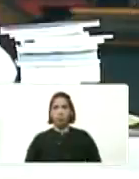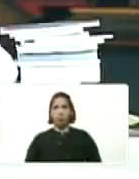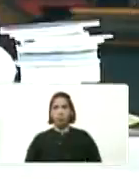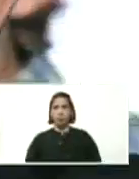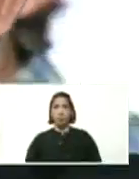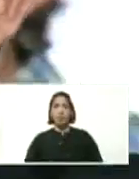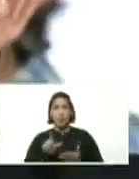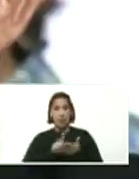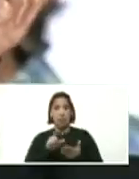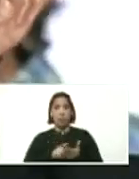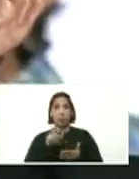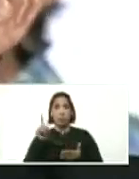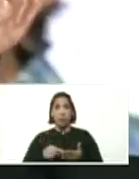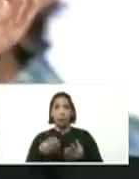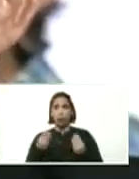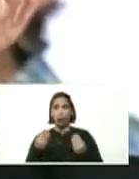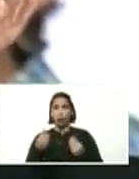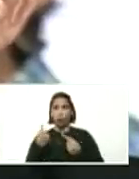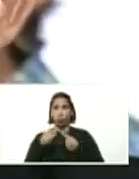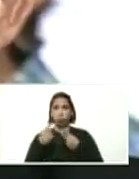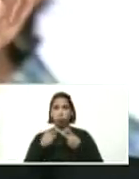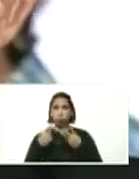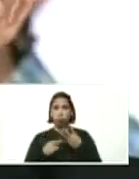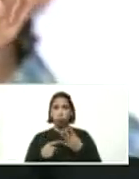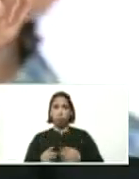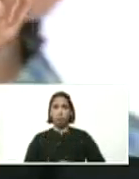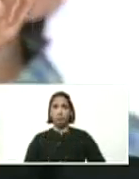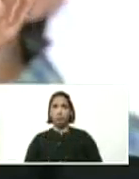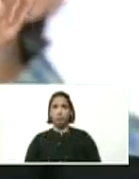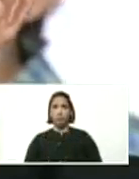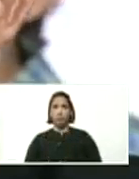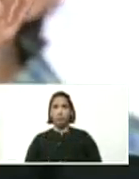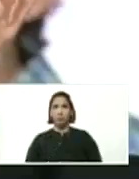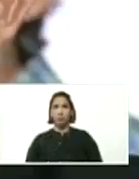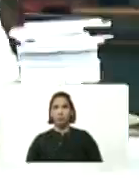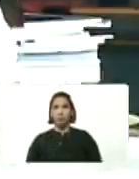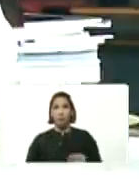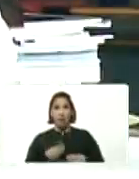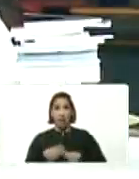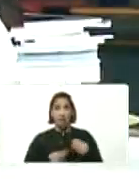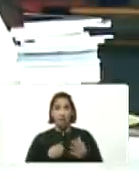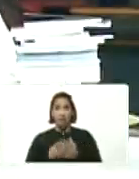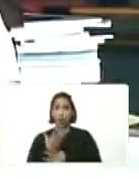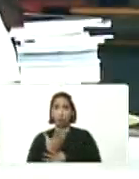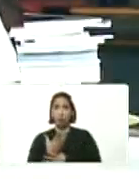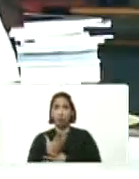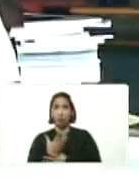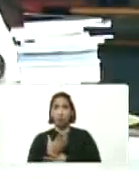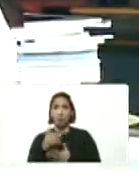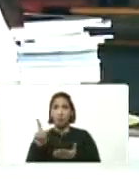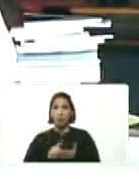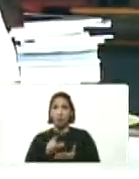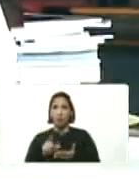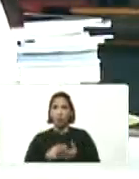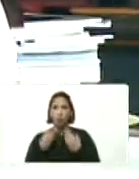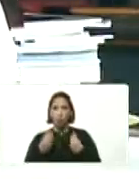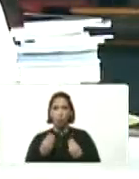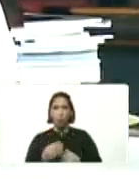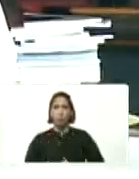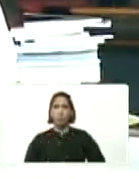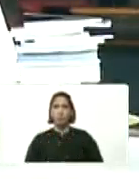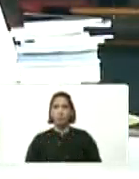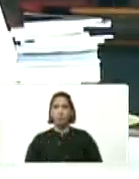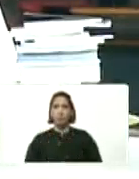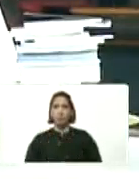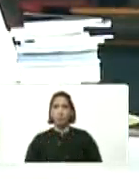Hay editoriales por todos lados, Ignacio, que hacen florecer el libro como,